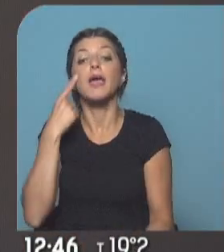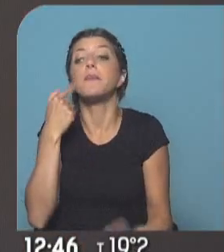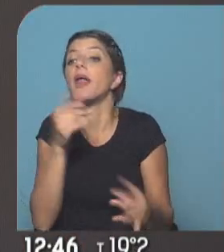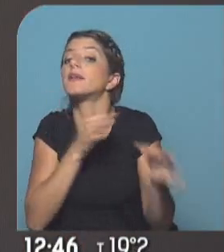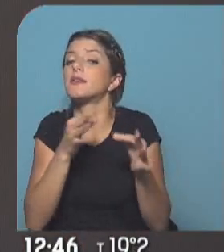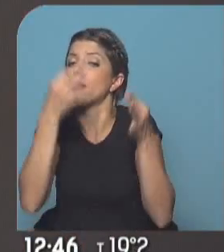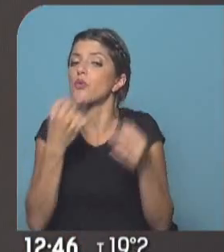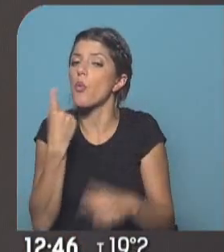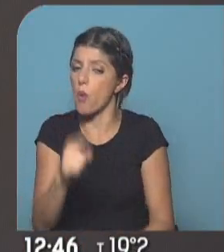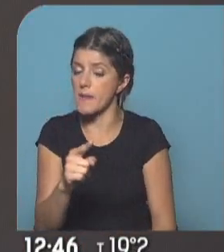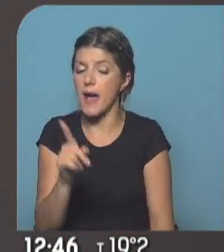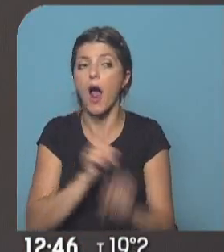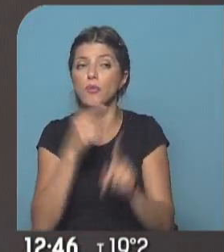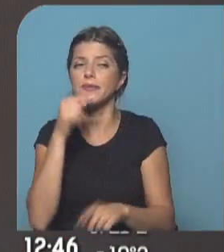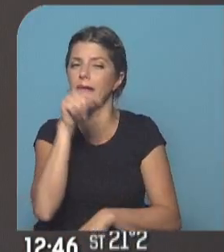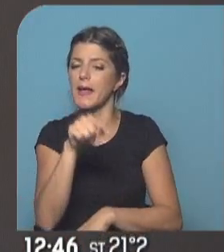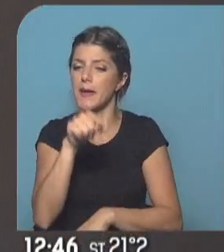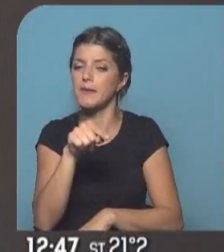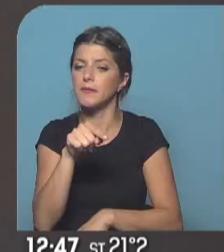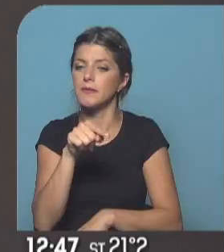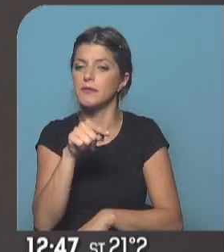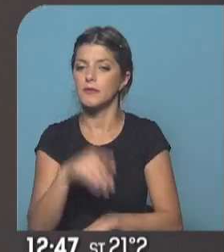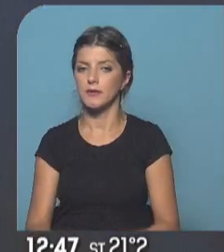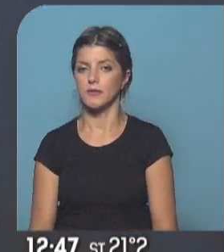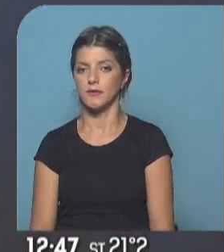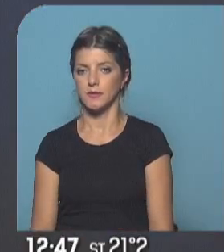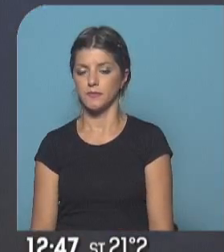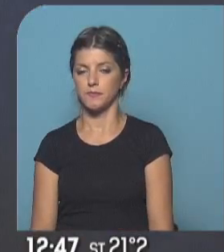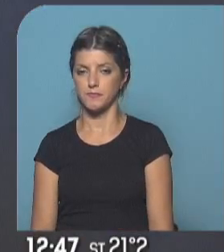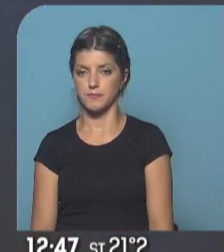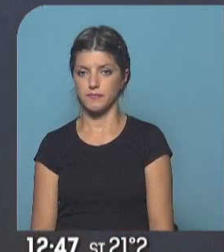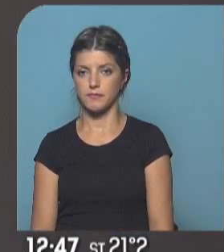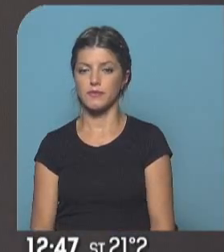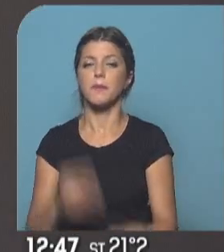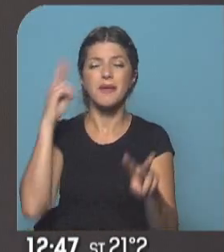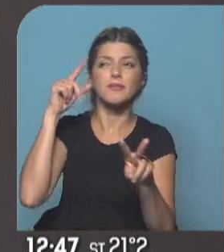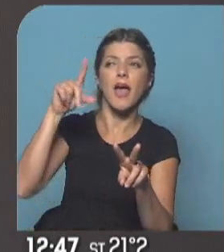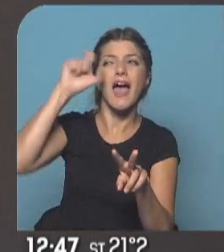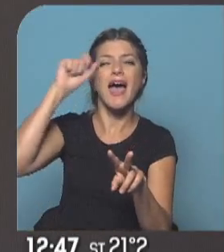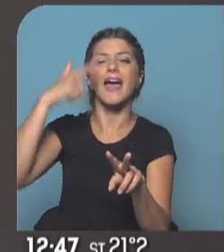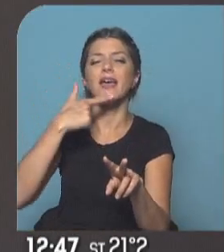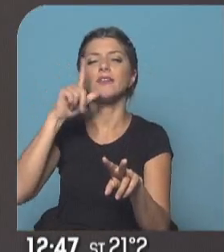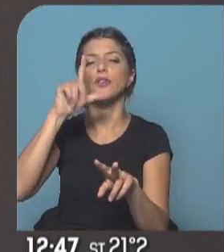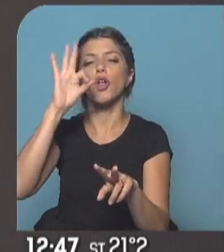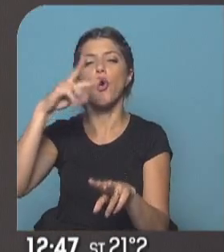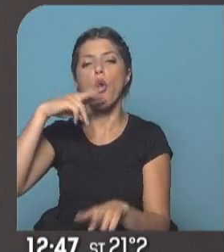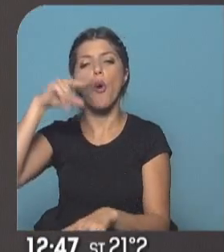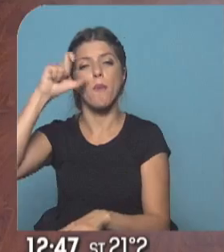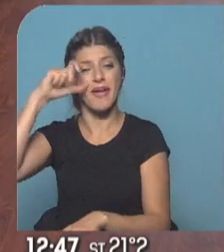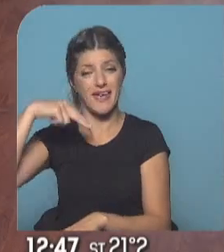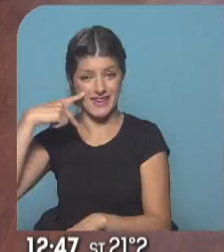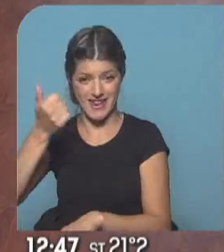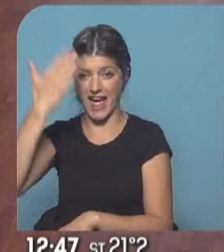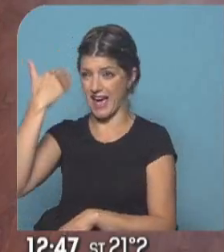que él está apuntando una definición, a una estrategia de lo que hizo Eslovenia. Eslovenia, cuando se desintegraba la ex